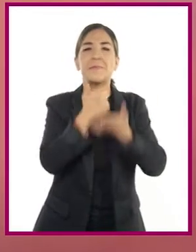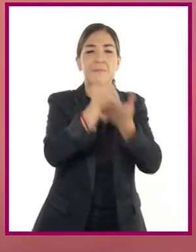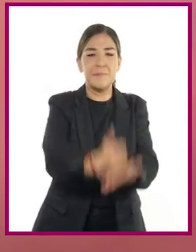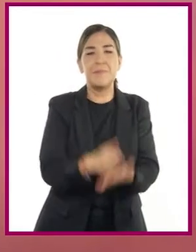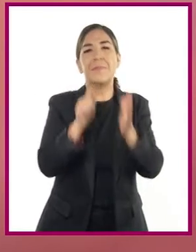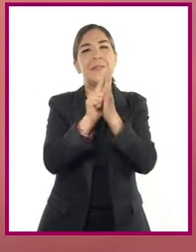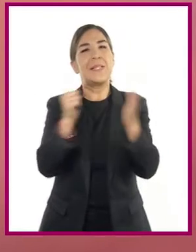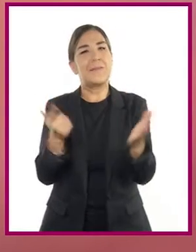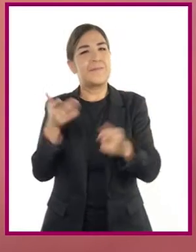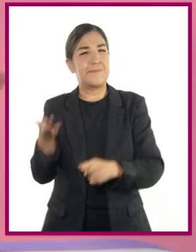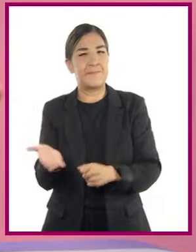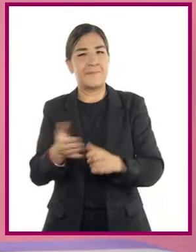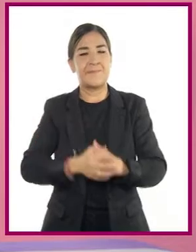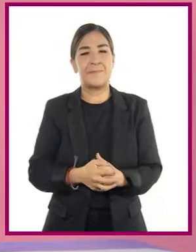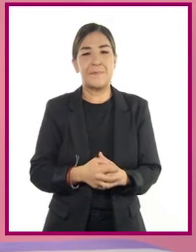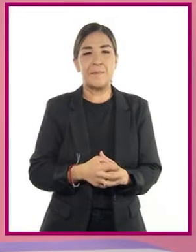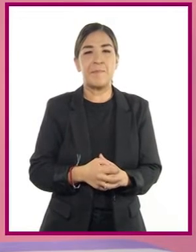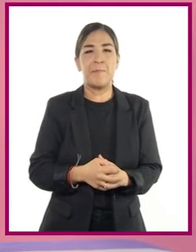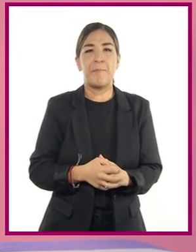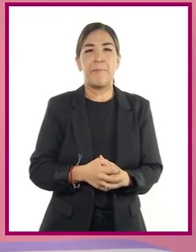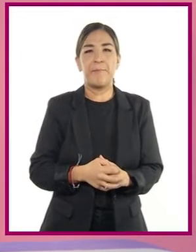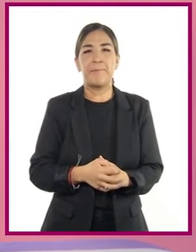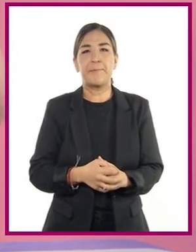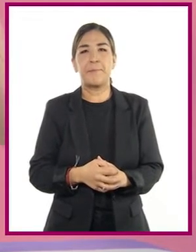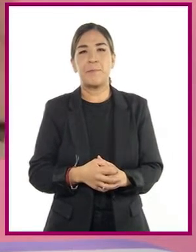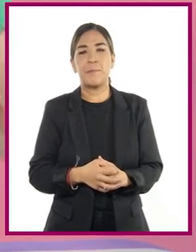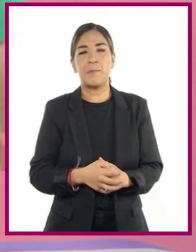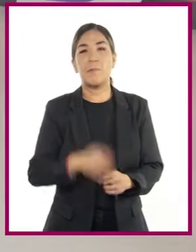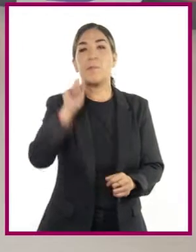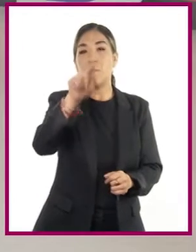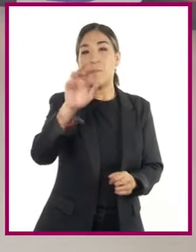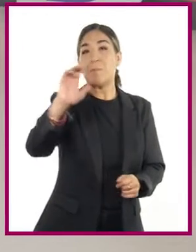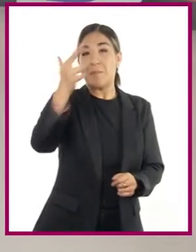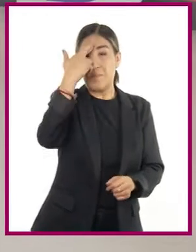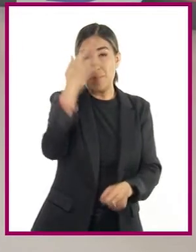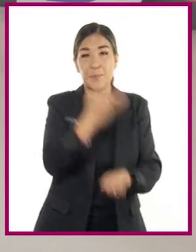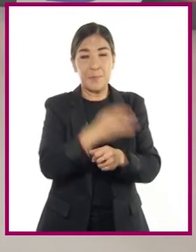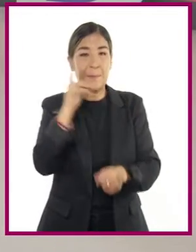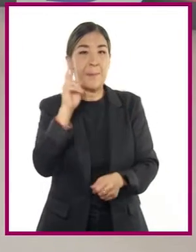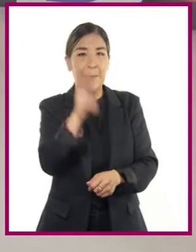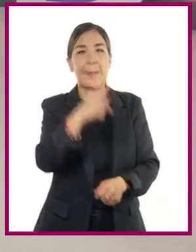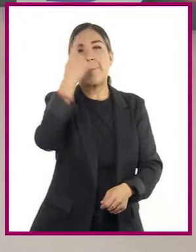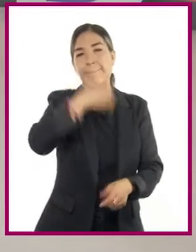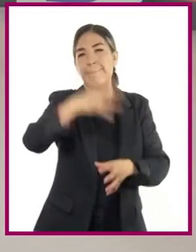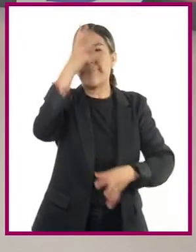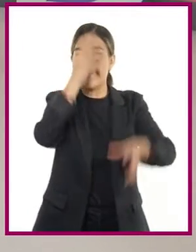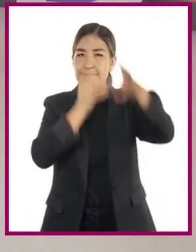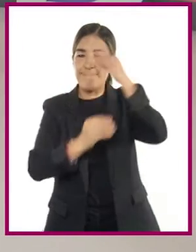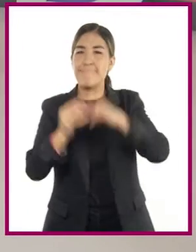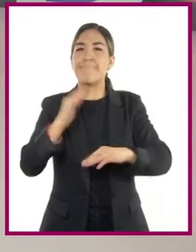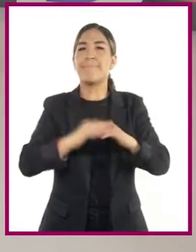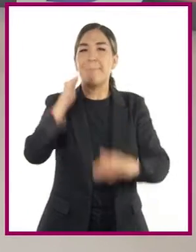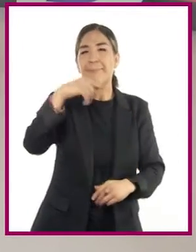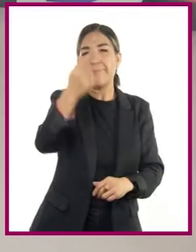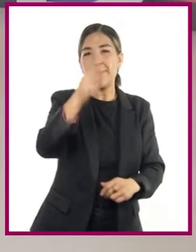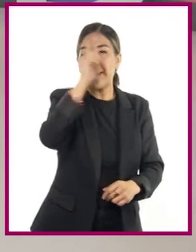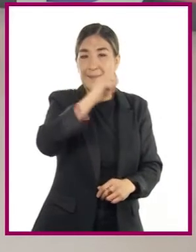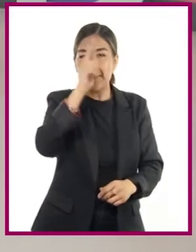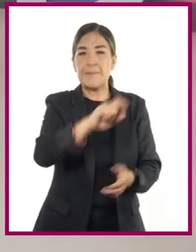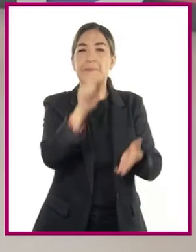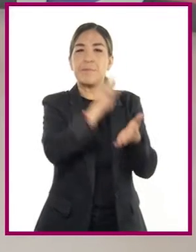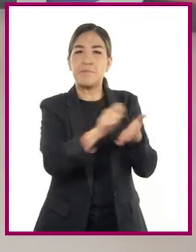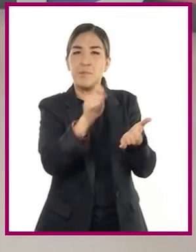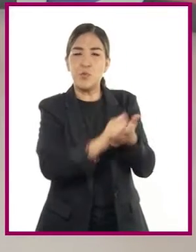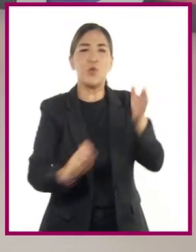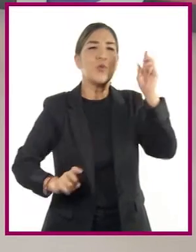mano su libro de texto. Recuerden que todo lo que vean es para reforzar su conocimiento, así que les recomiendo llevar un registro